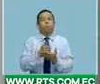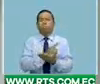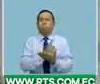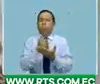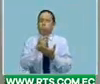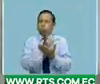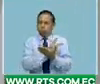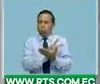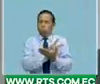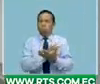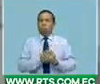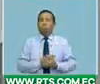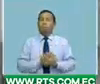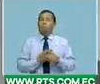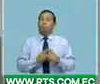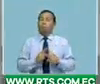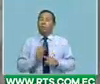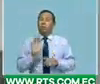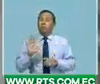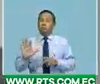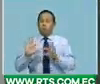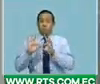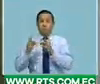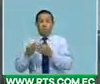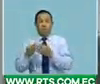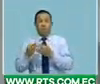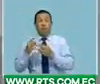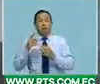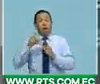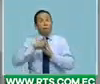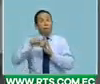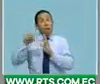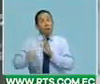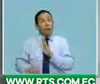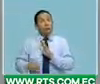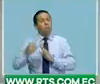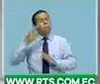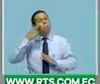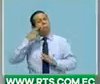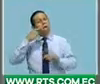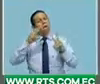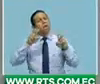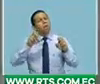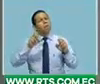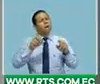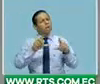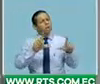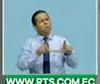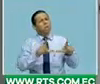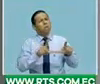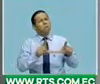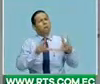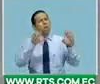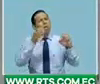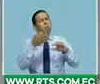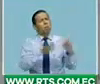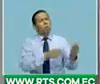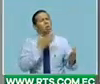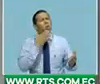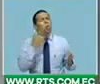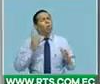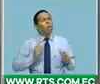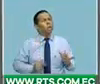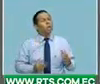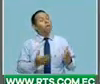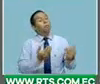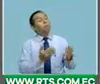sido fácil para el abogado de la familia acceder al protocolo de autopsia, una pieza clave para determinar las circunstancias sobre un